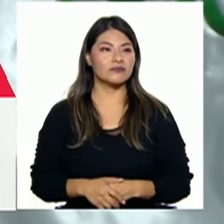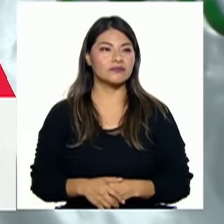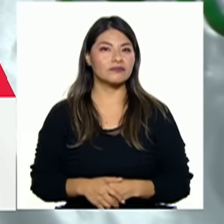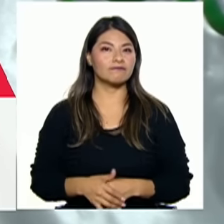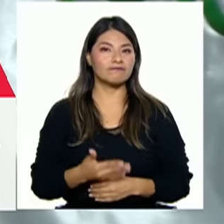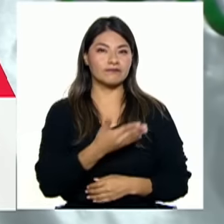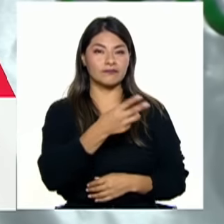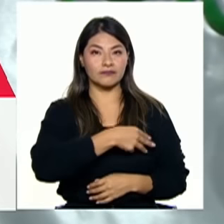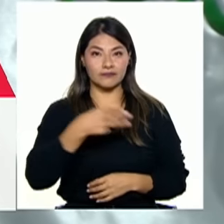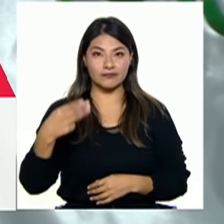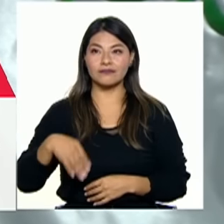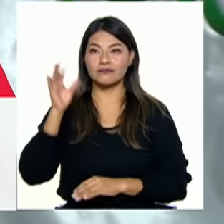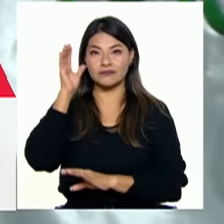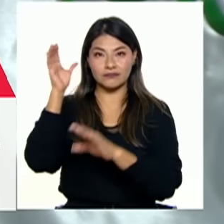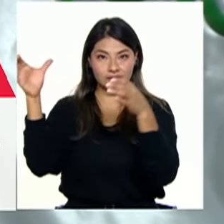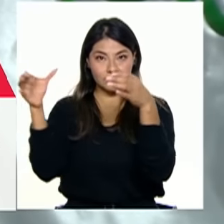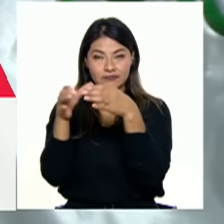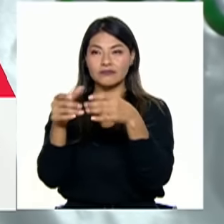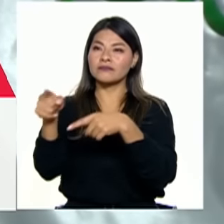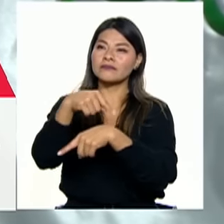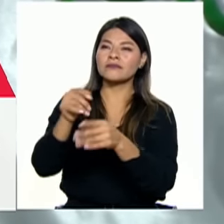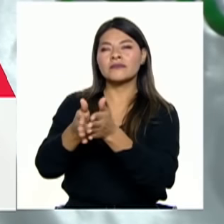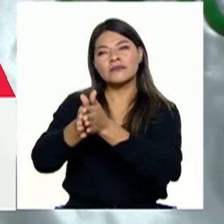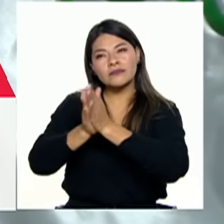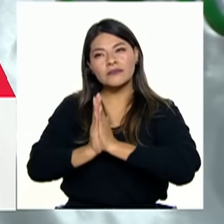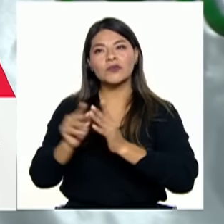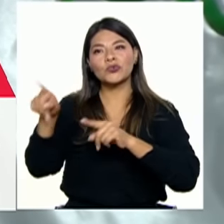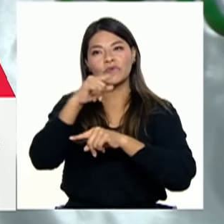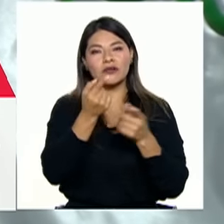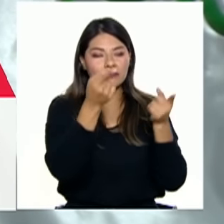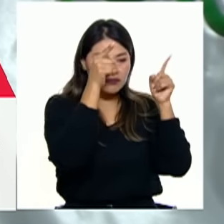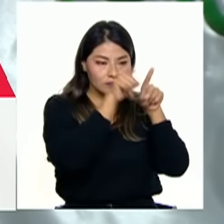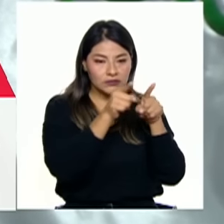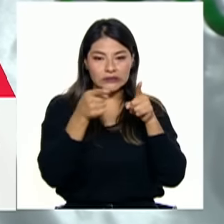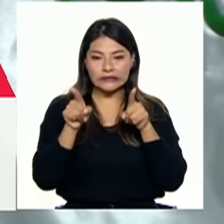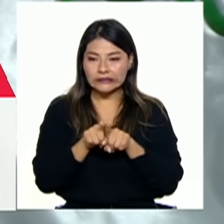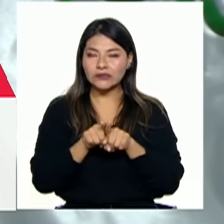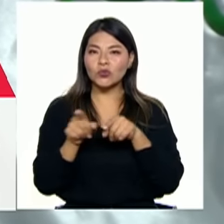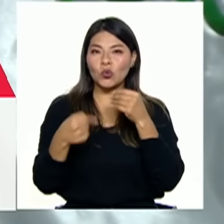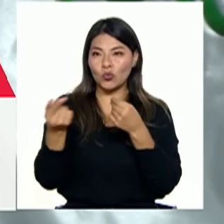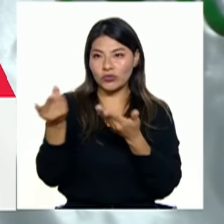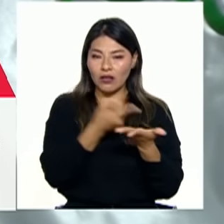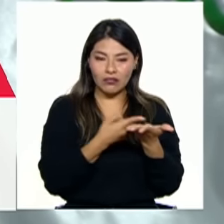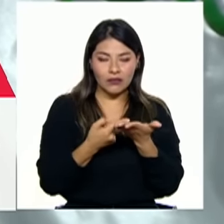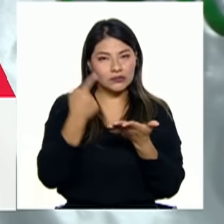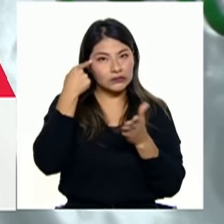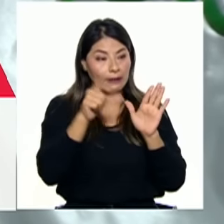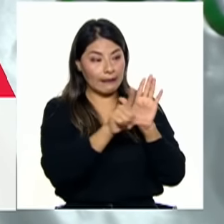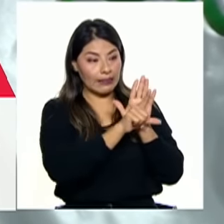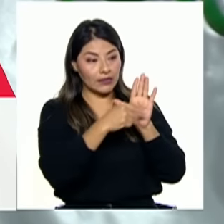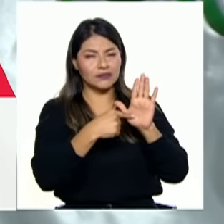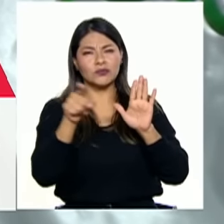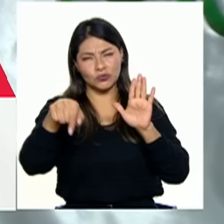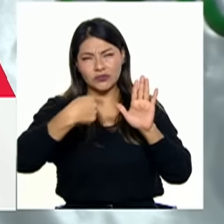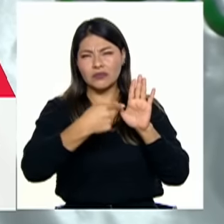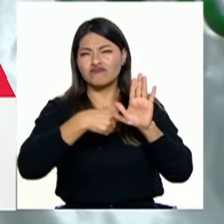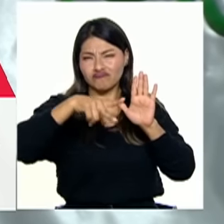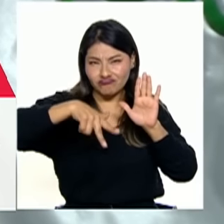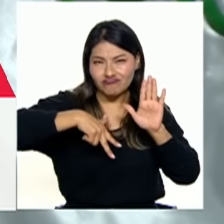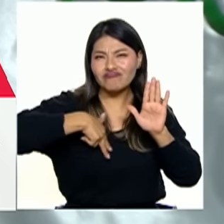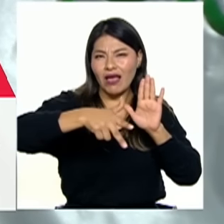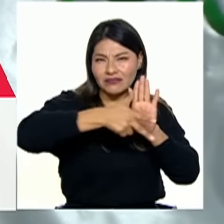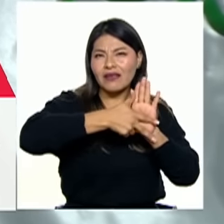Señores ministros y señores congresistas, les pido que se pongan de acuerdo y aprueben esta ley con 0% de impuesto a la renta antes